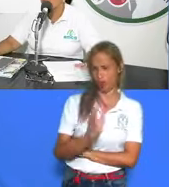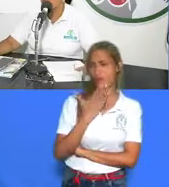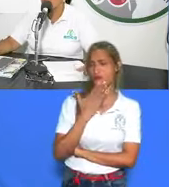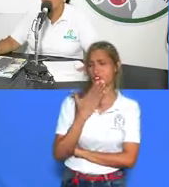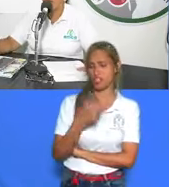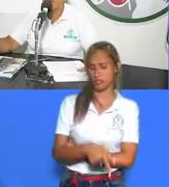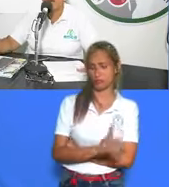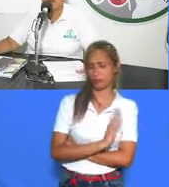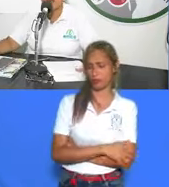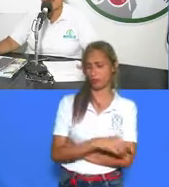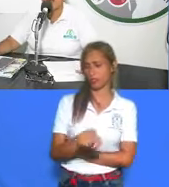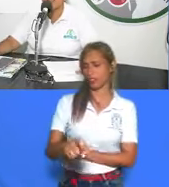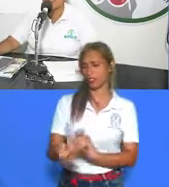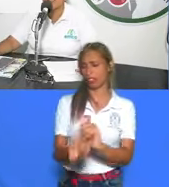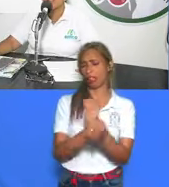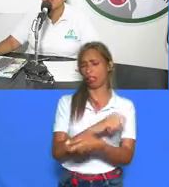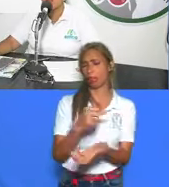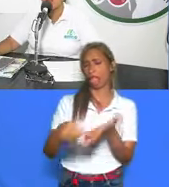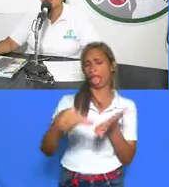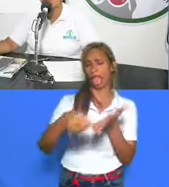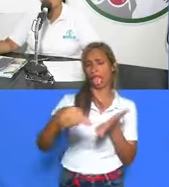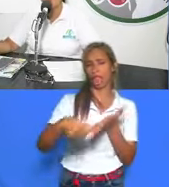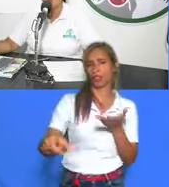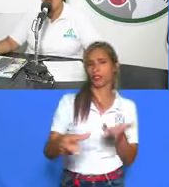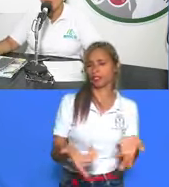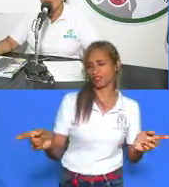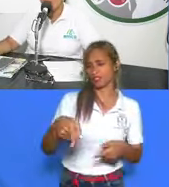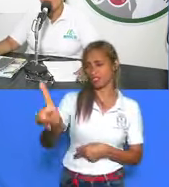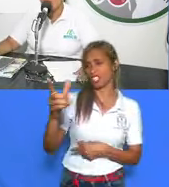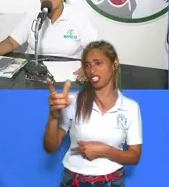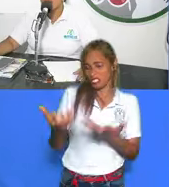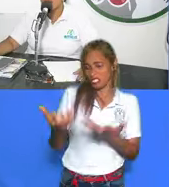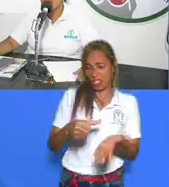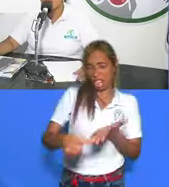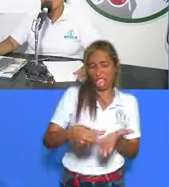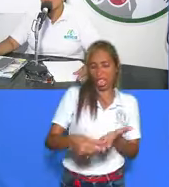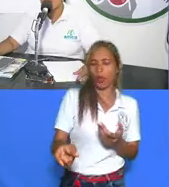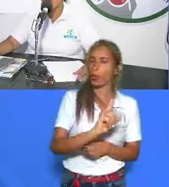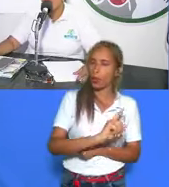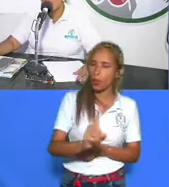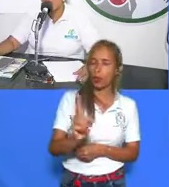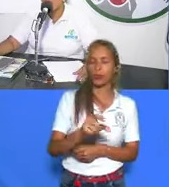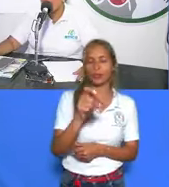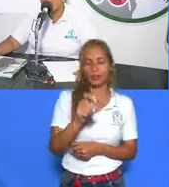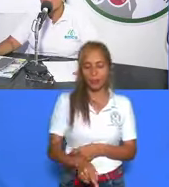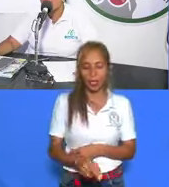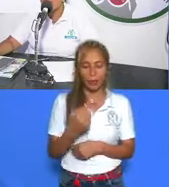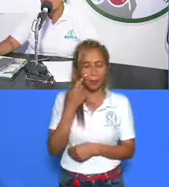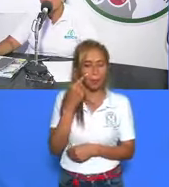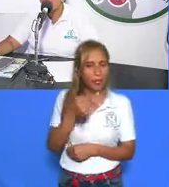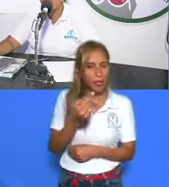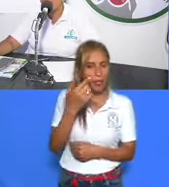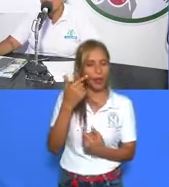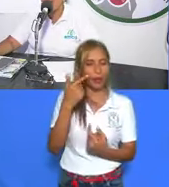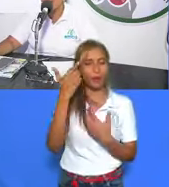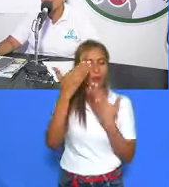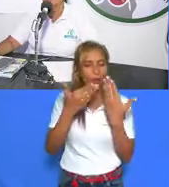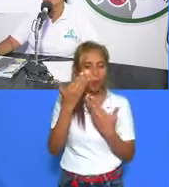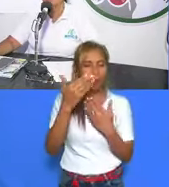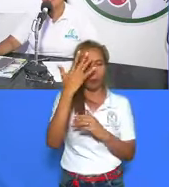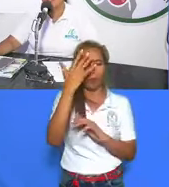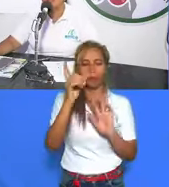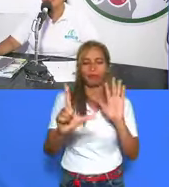hacer el cambio como por un gasto que la empresa tiene, y no, son revisiones que se realizan de acuerdo a la ley, que Empresas Públicas de